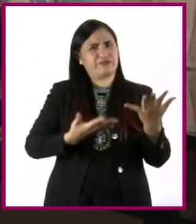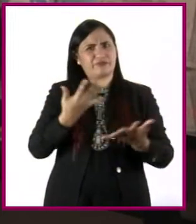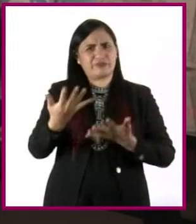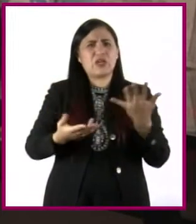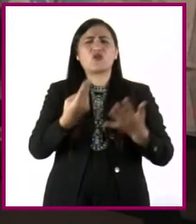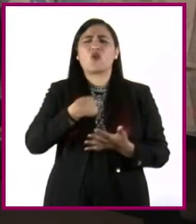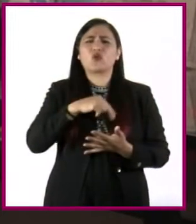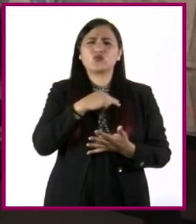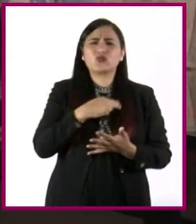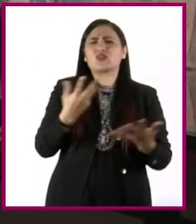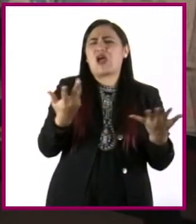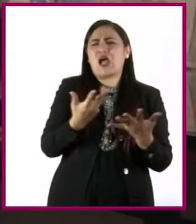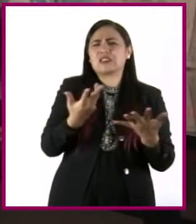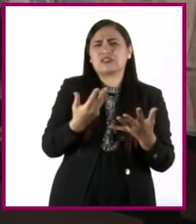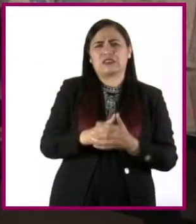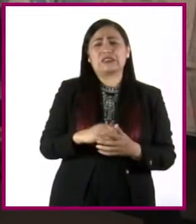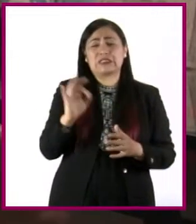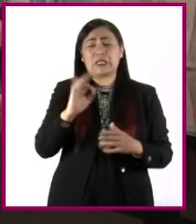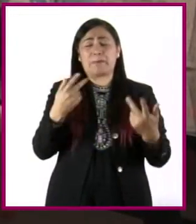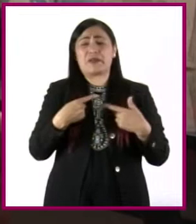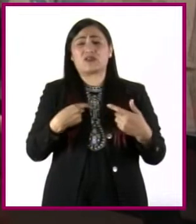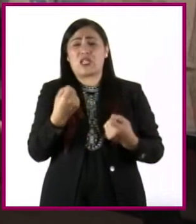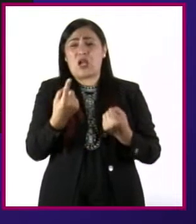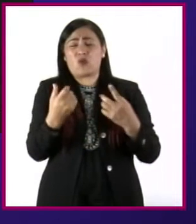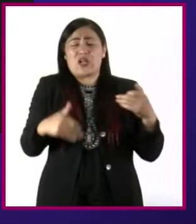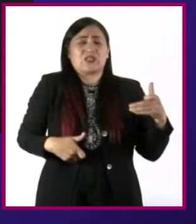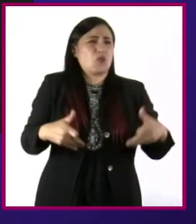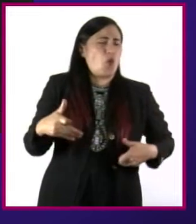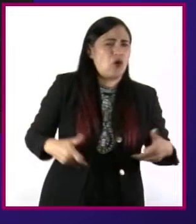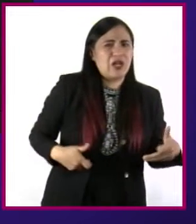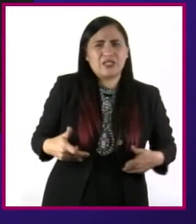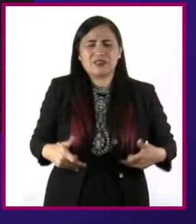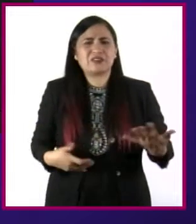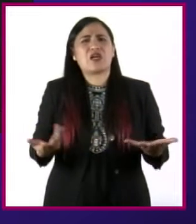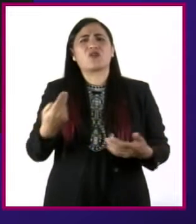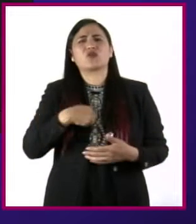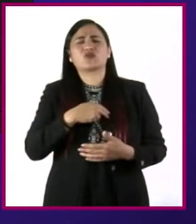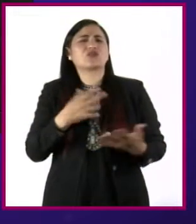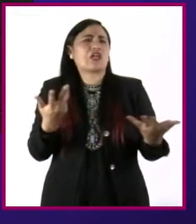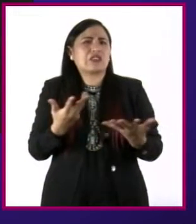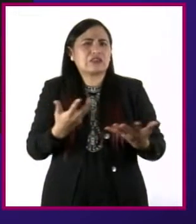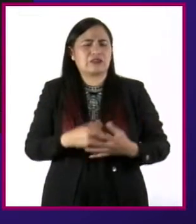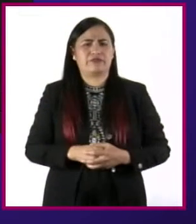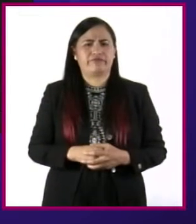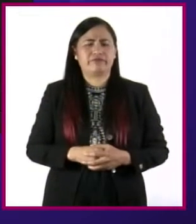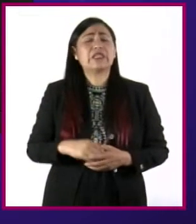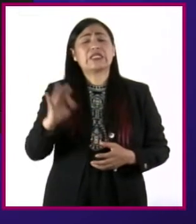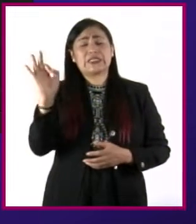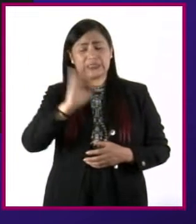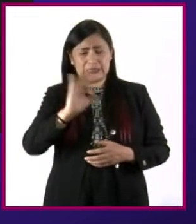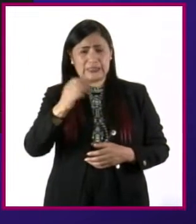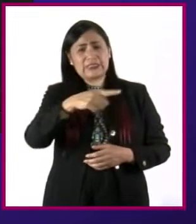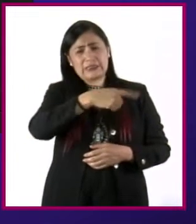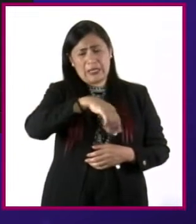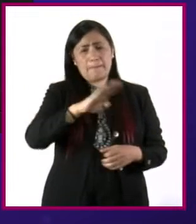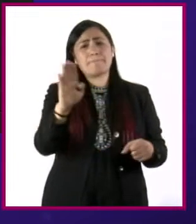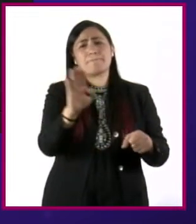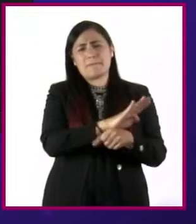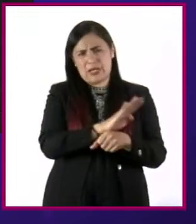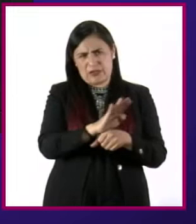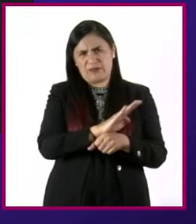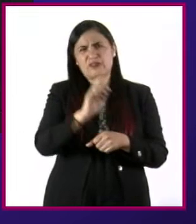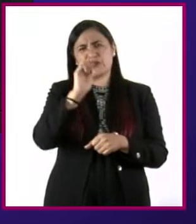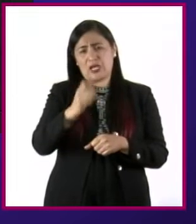como sociedad para que esta incomodidad no ocurra? Creo que sería muchísimo más benéfico si partimos de que